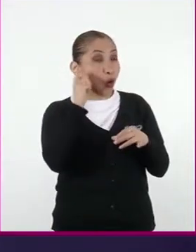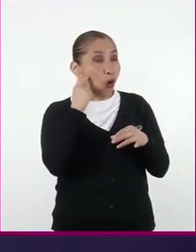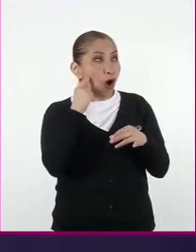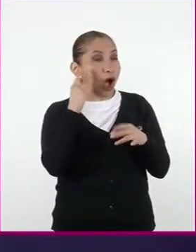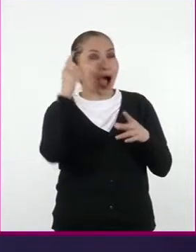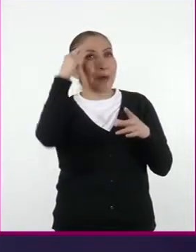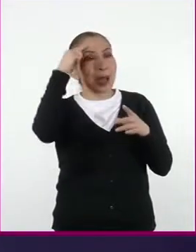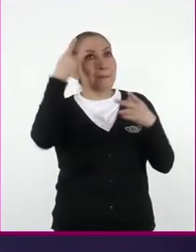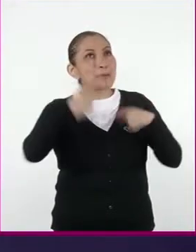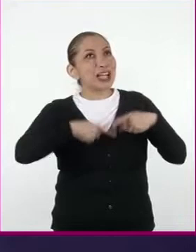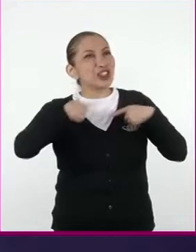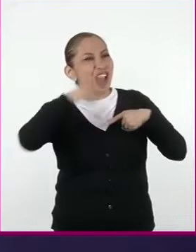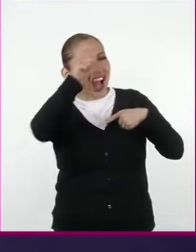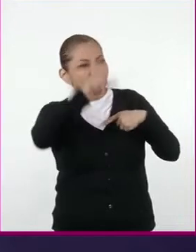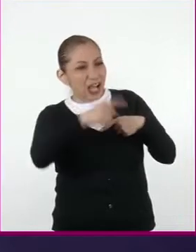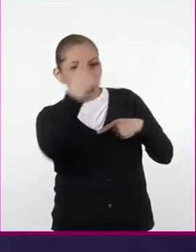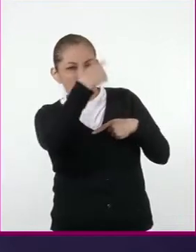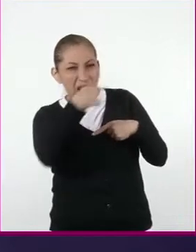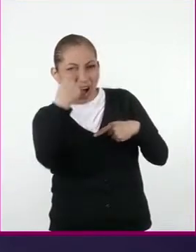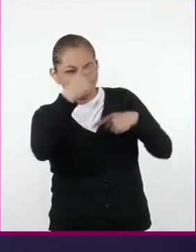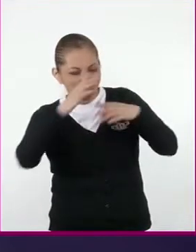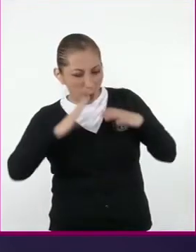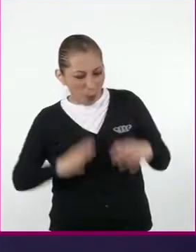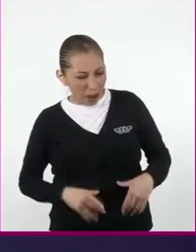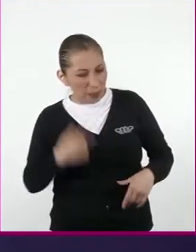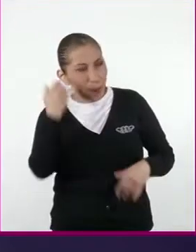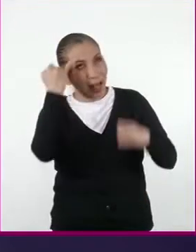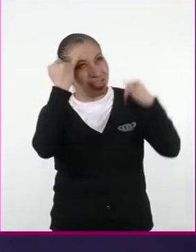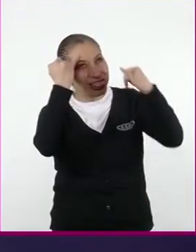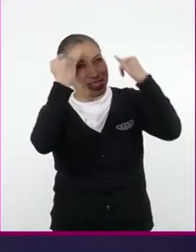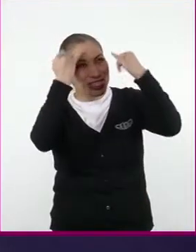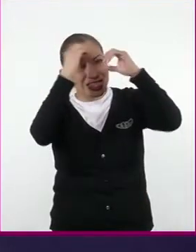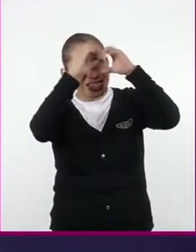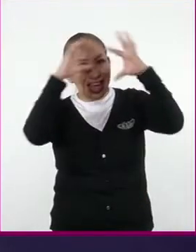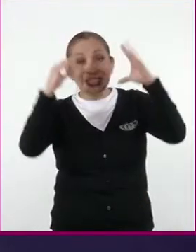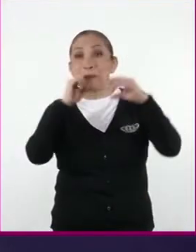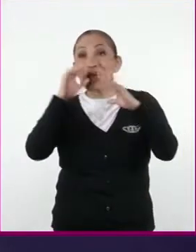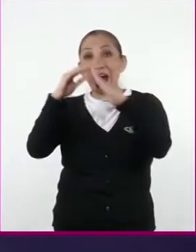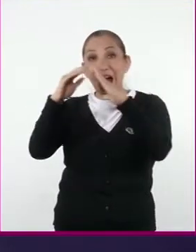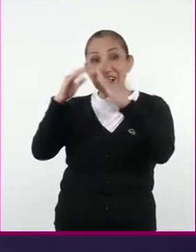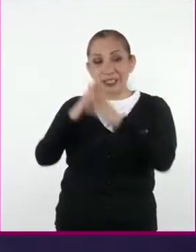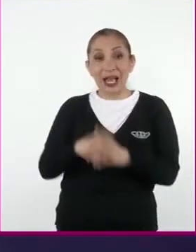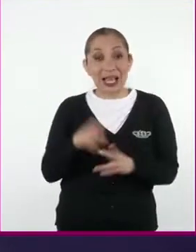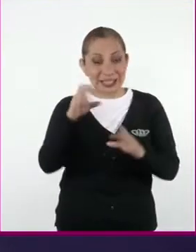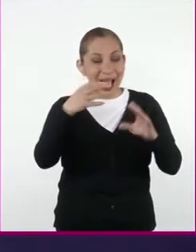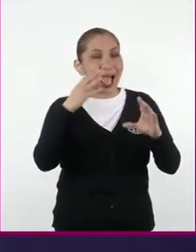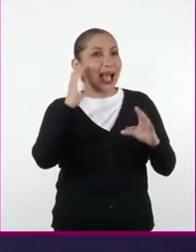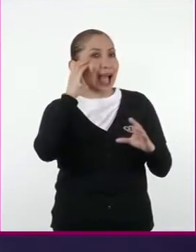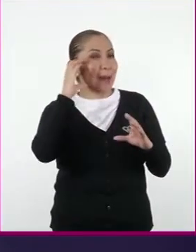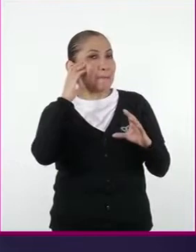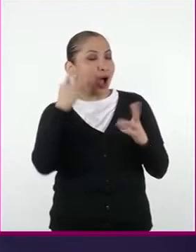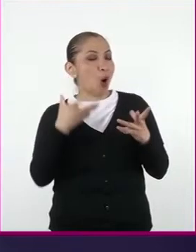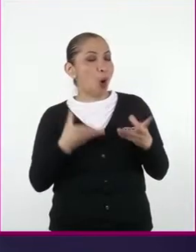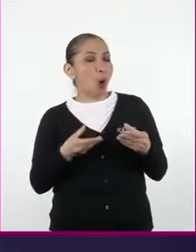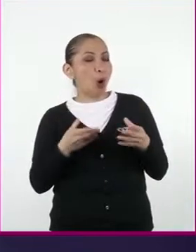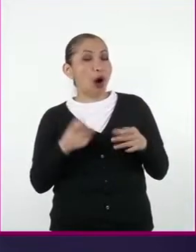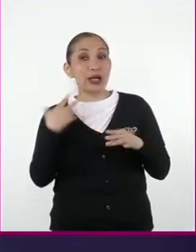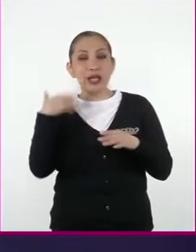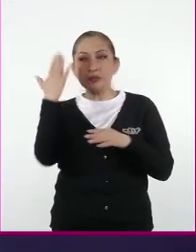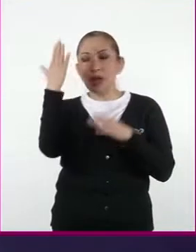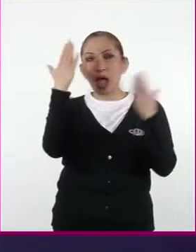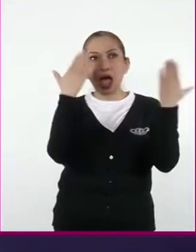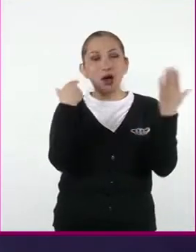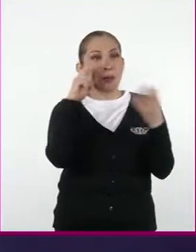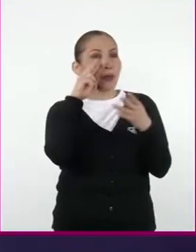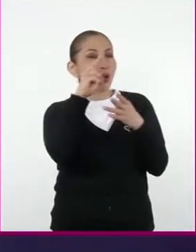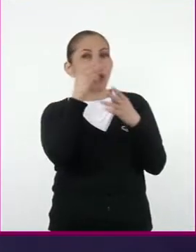iban dibujando los personajes con sus rasgos físicos y también imaginé la casa donde vivían. Esas camas de última moda y los espejos, me